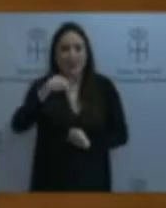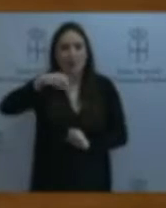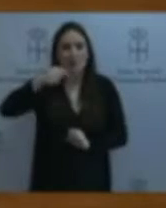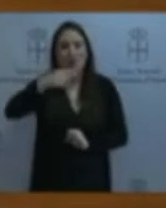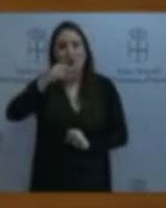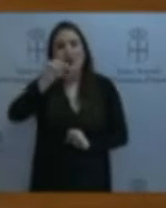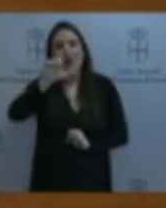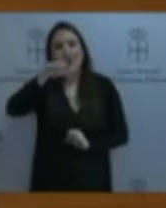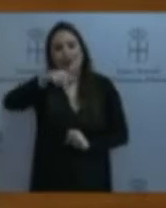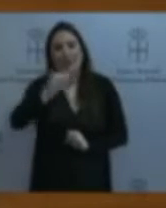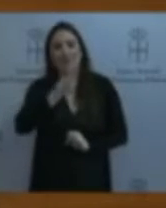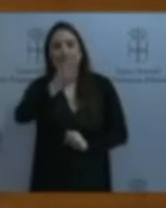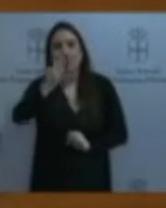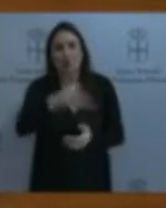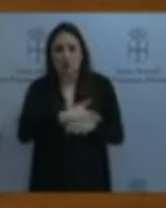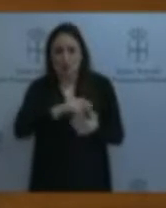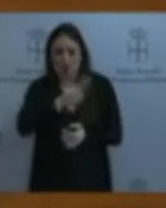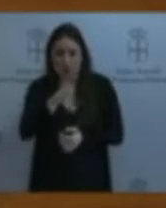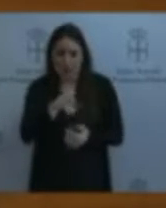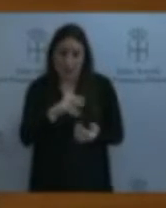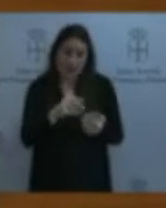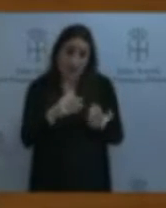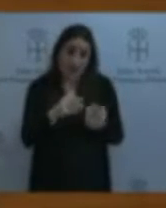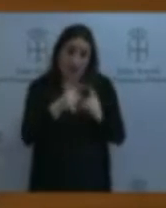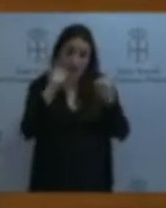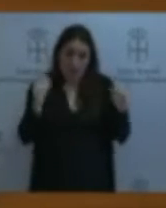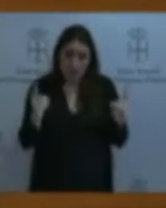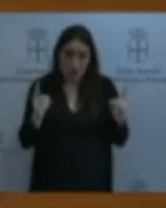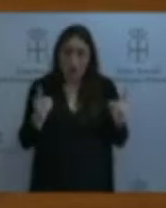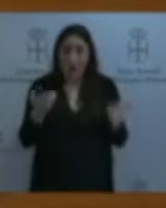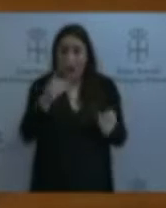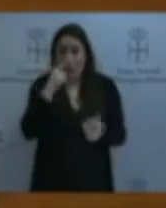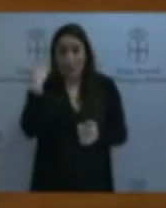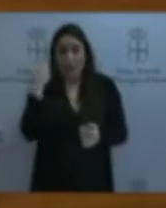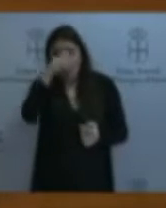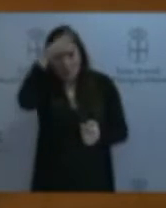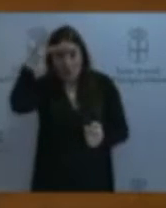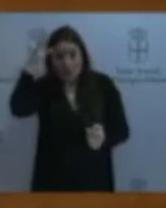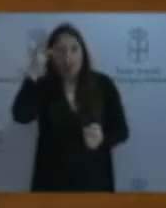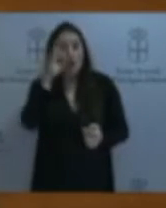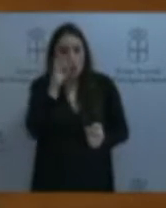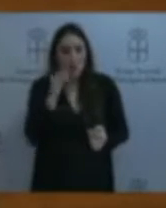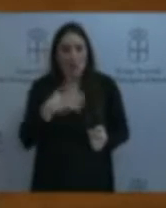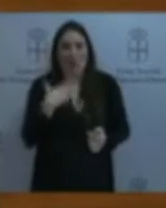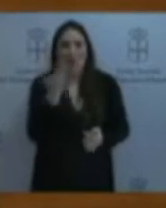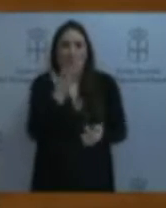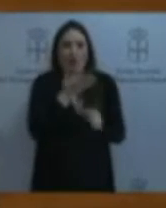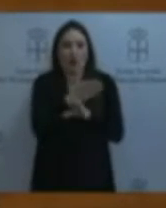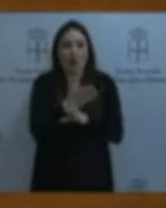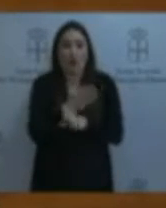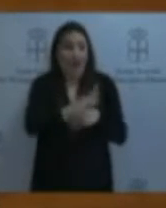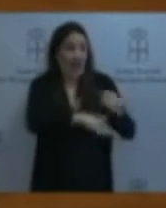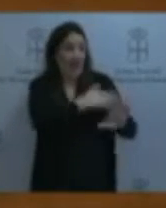eso no ha impedido que el año pasado 36.000 niños y niñas disfrutasen durante el verano de colegios que hasta ahora permanecían